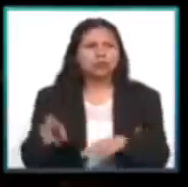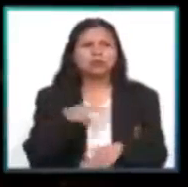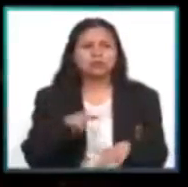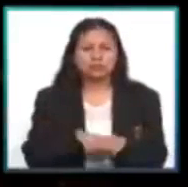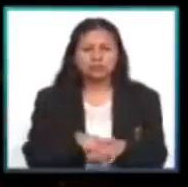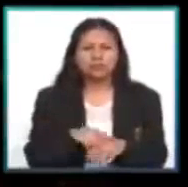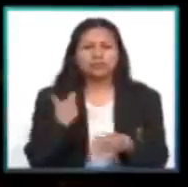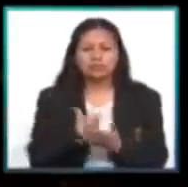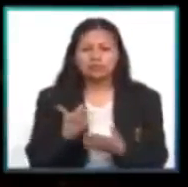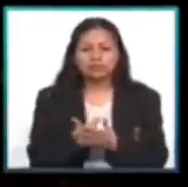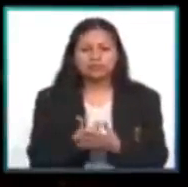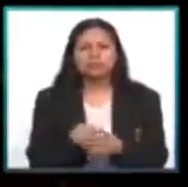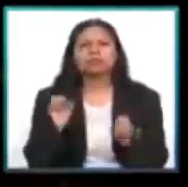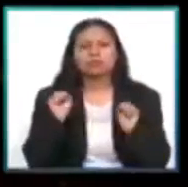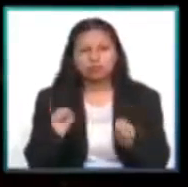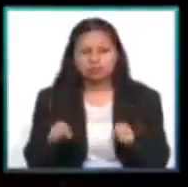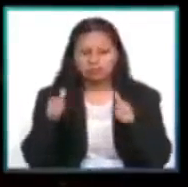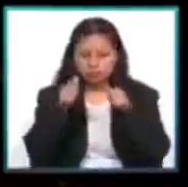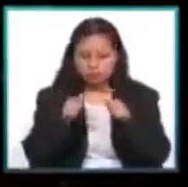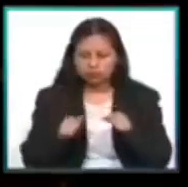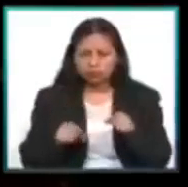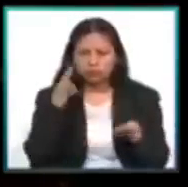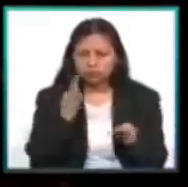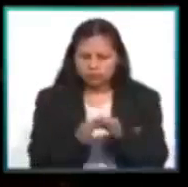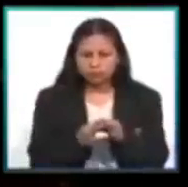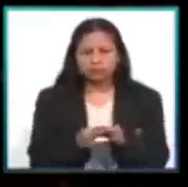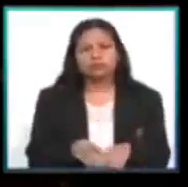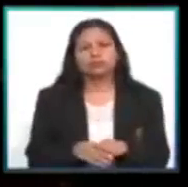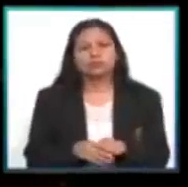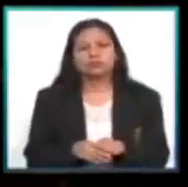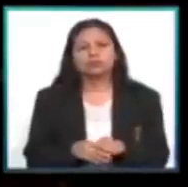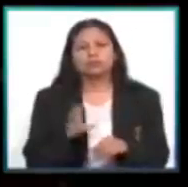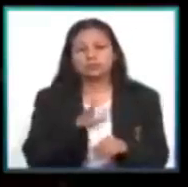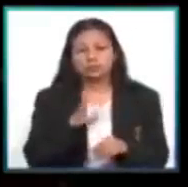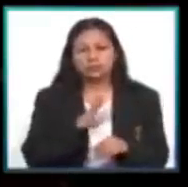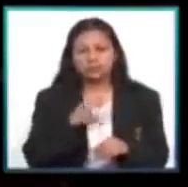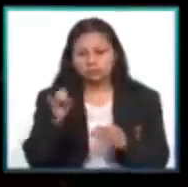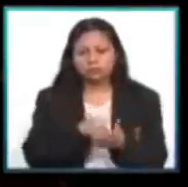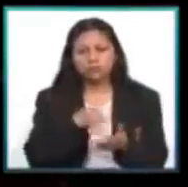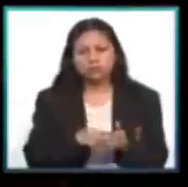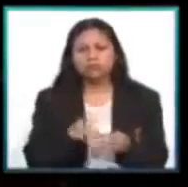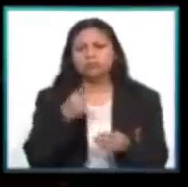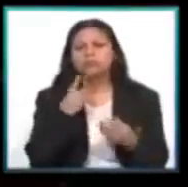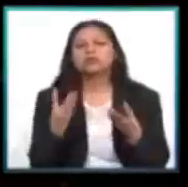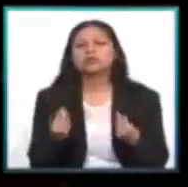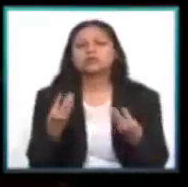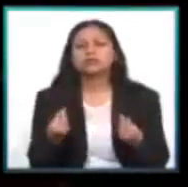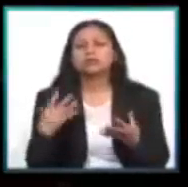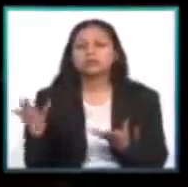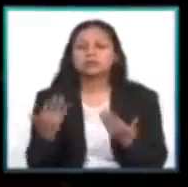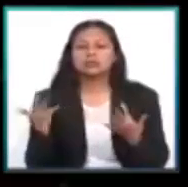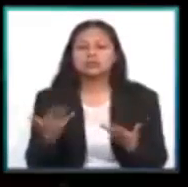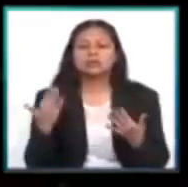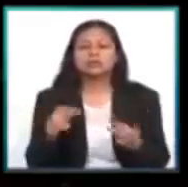nacional un presupuesto que podemos analizar con más detenimiento. Si tienen los votos, ¿cuál es el miedo de esperar